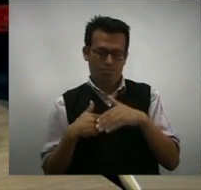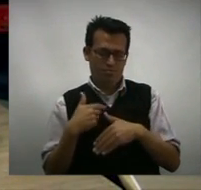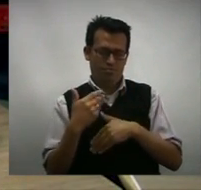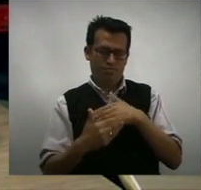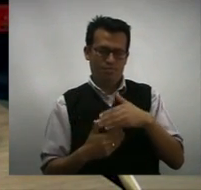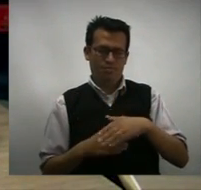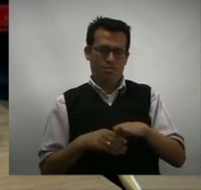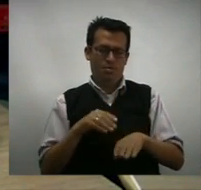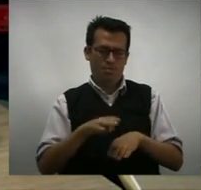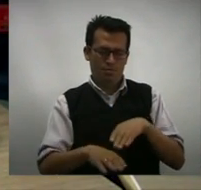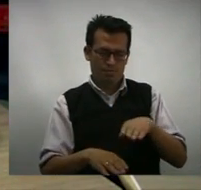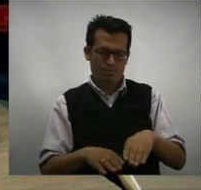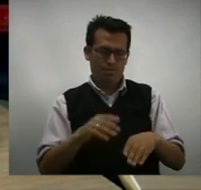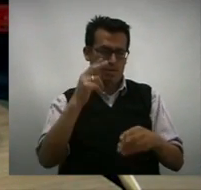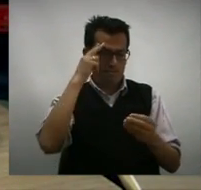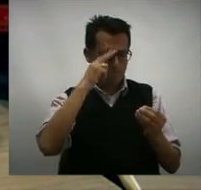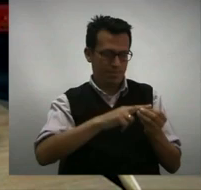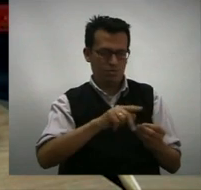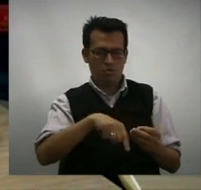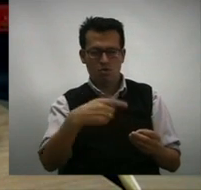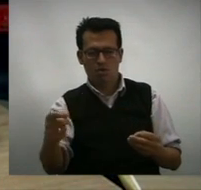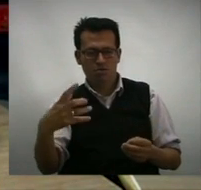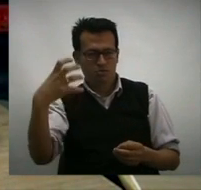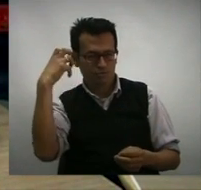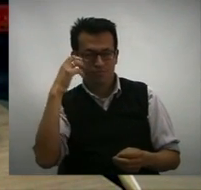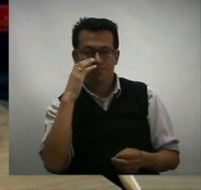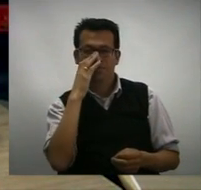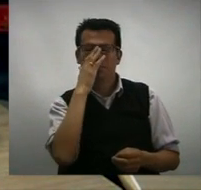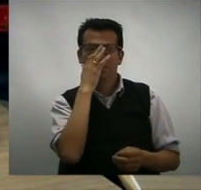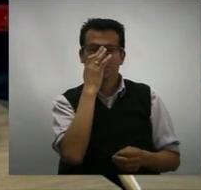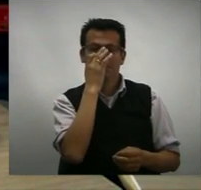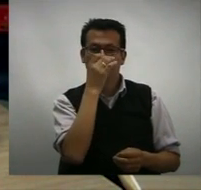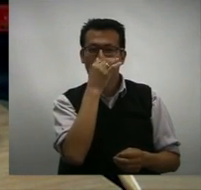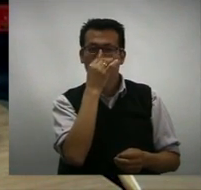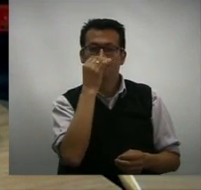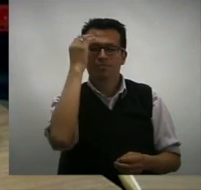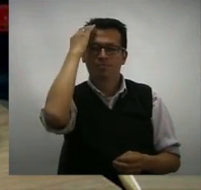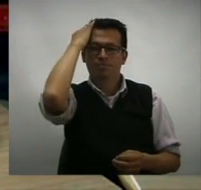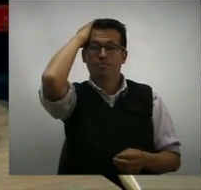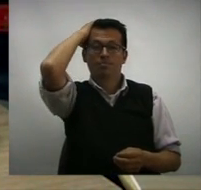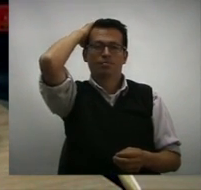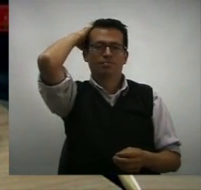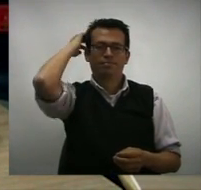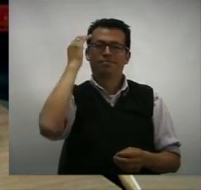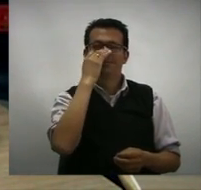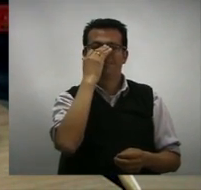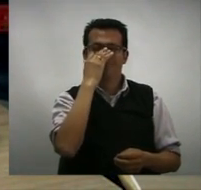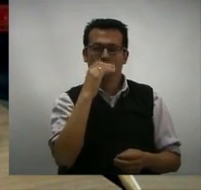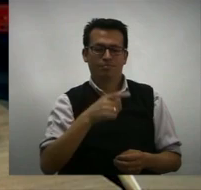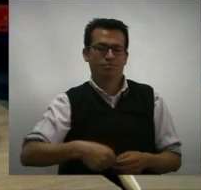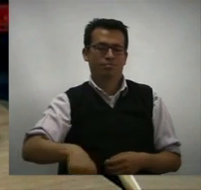se da el paso del mito a la historia. Legoff. En tales circunstancias, la importancia del mito como institución se ve reflejada en su